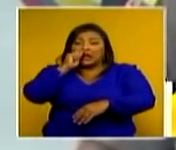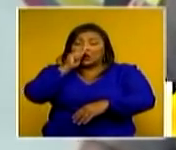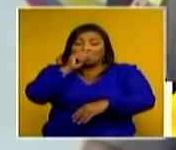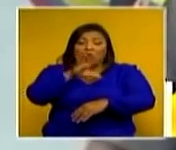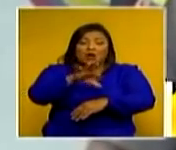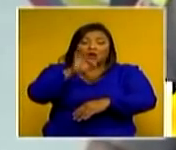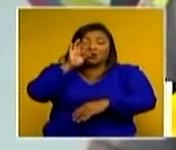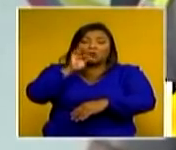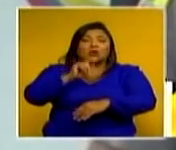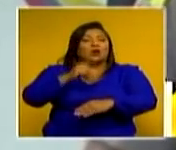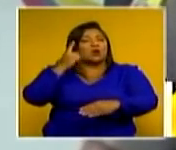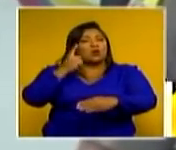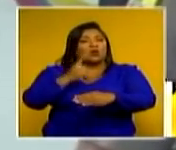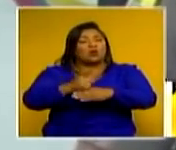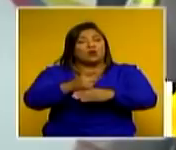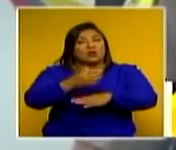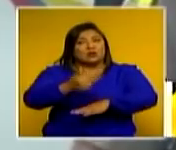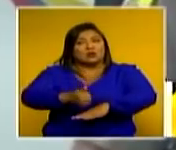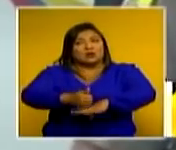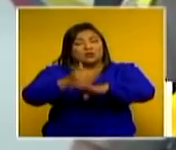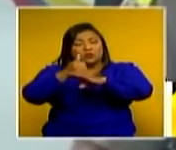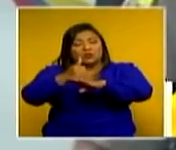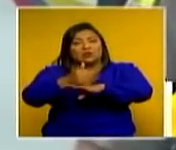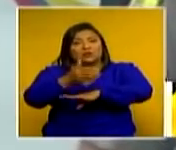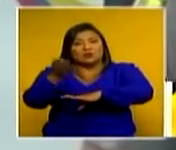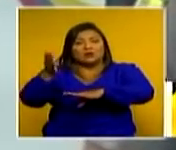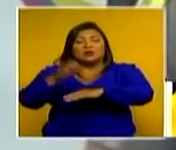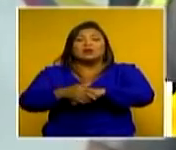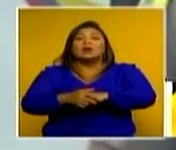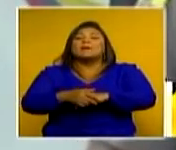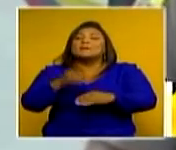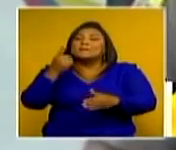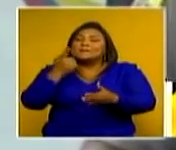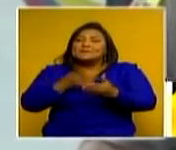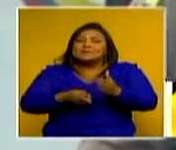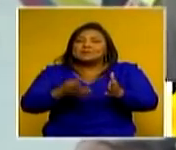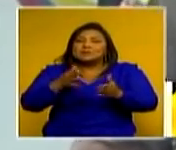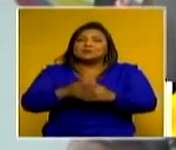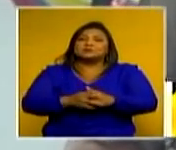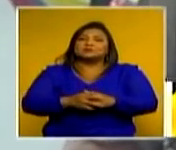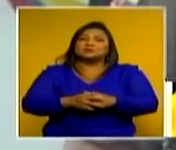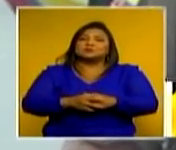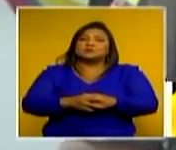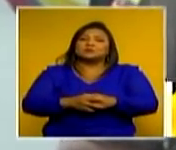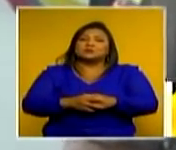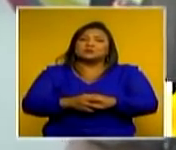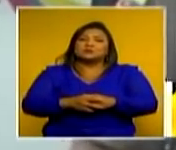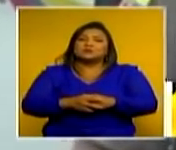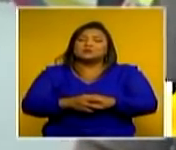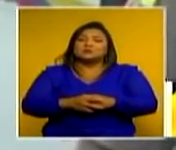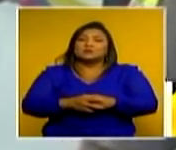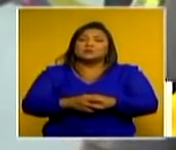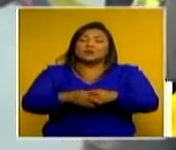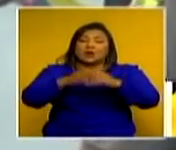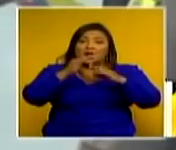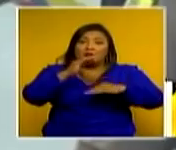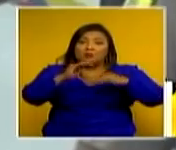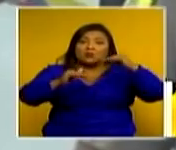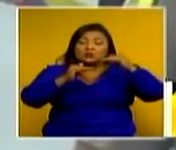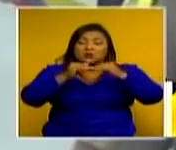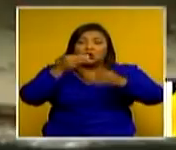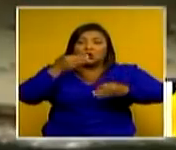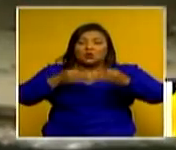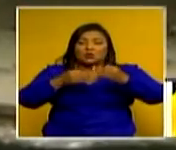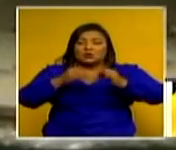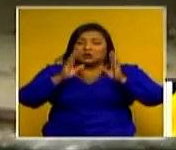expuesta a órdenes de las autoridades competentes con la finalidad de que mantengan el proceso judicial